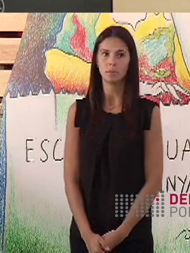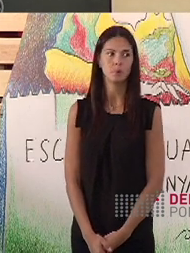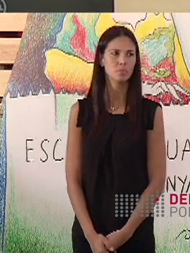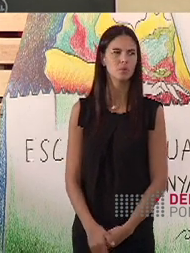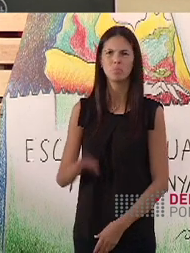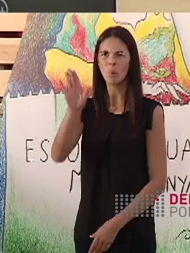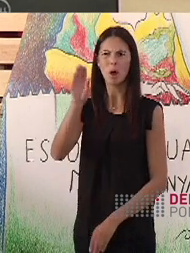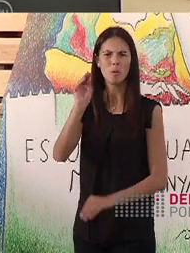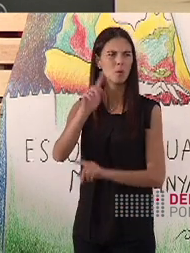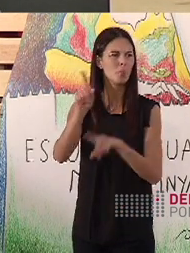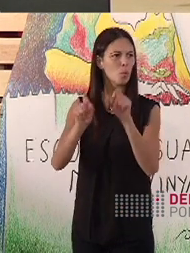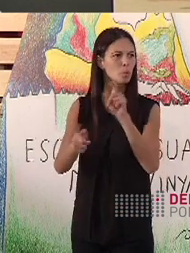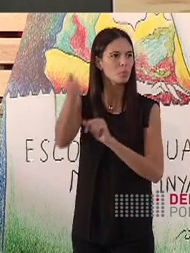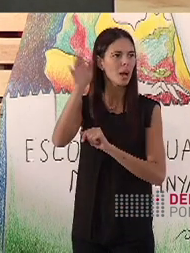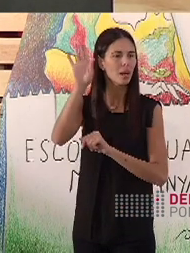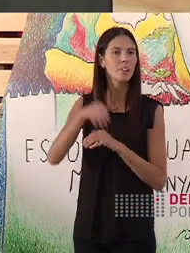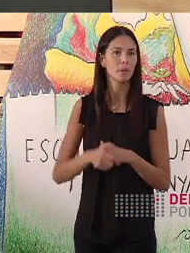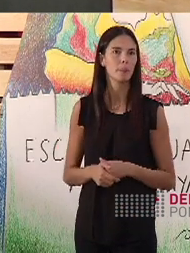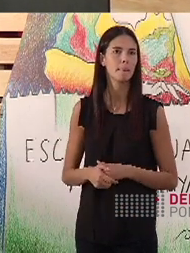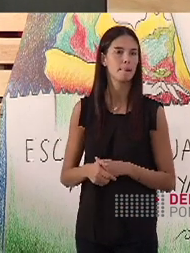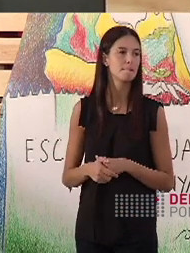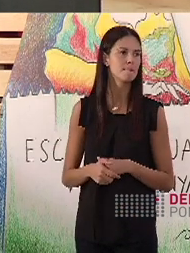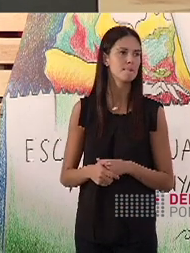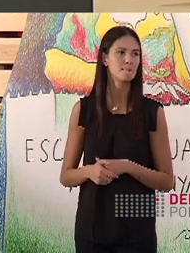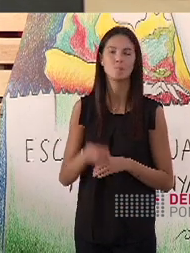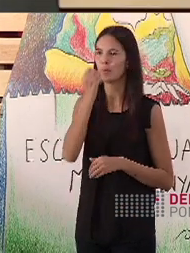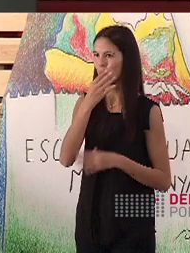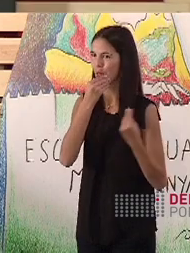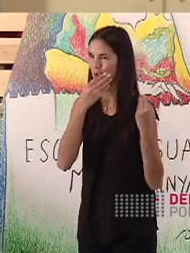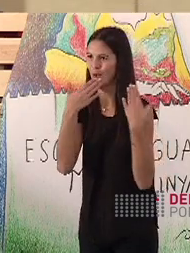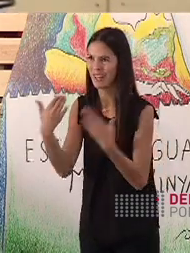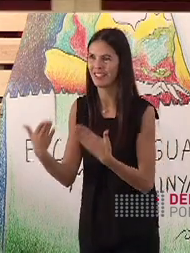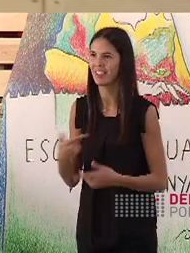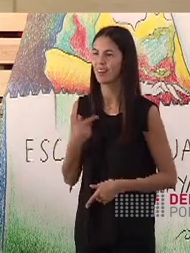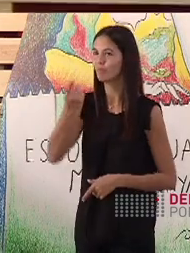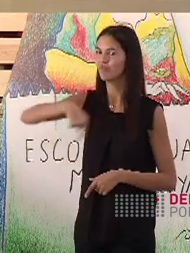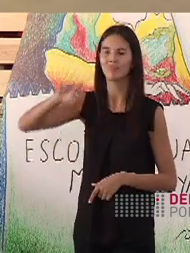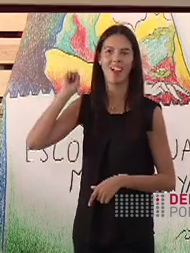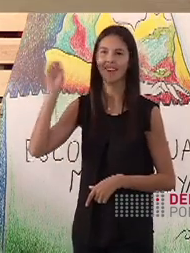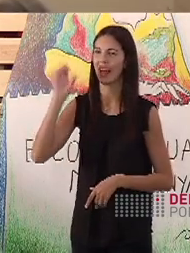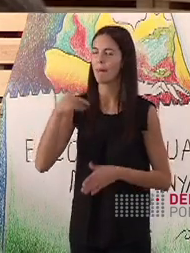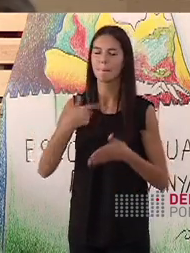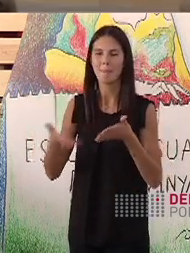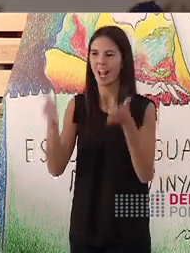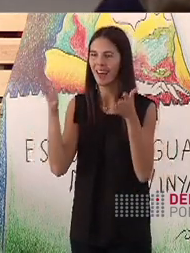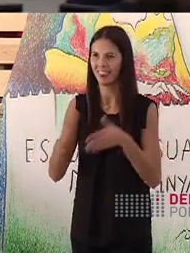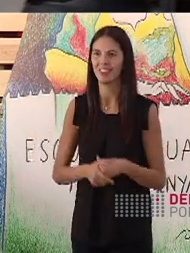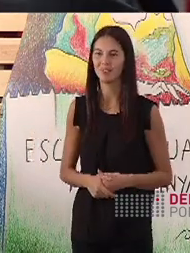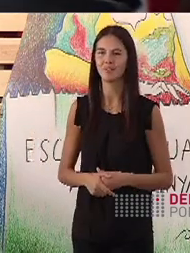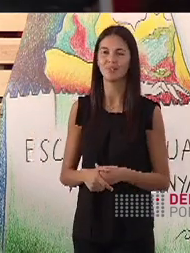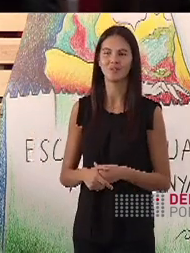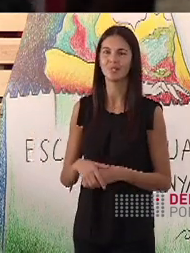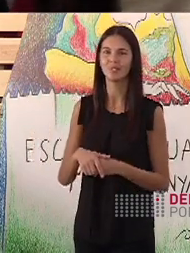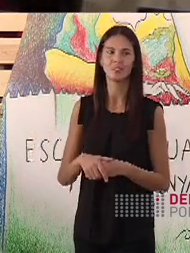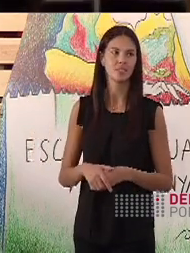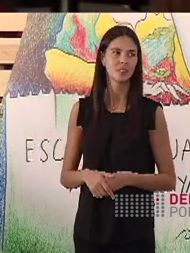Había por ahí, creo. Sí. Bueno, muchas gracias. Me encantó vuestra charla. Creo que,